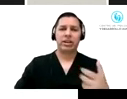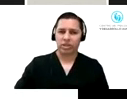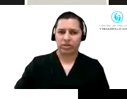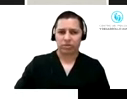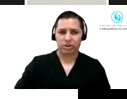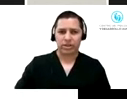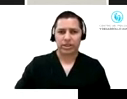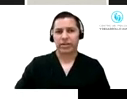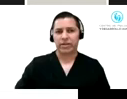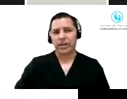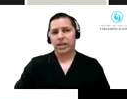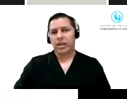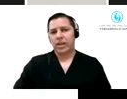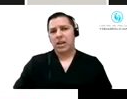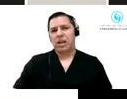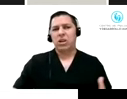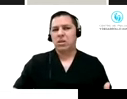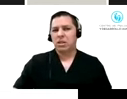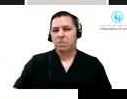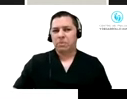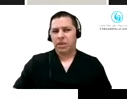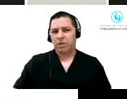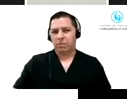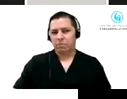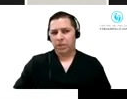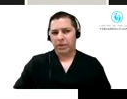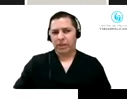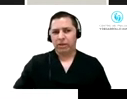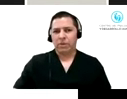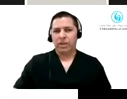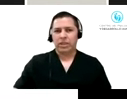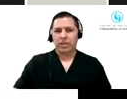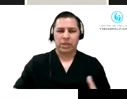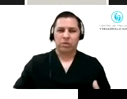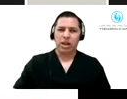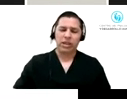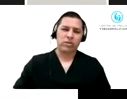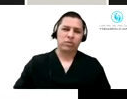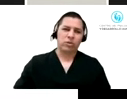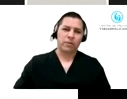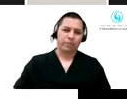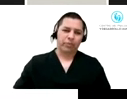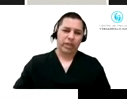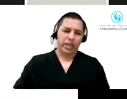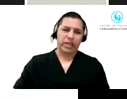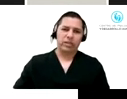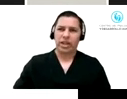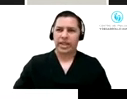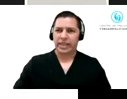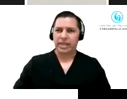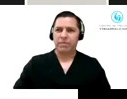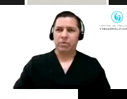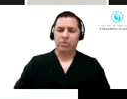guerra entre los sexos, por así decir. Algunas perspectivas más espirituales, como